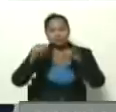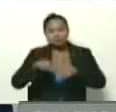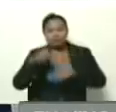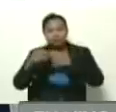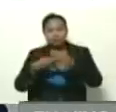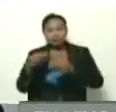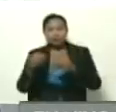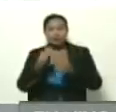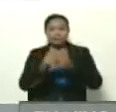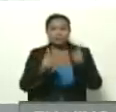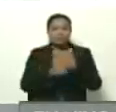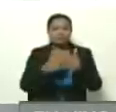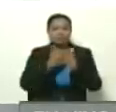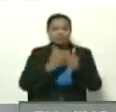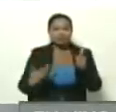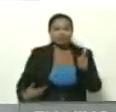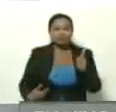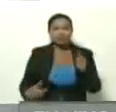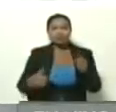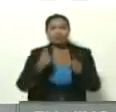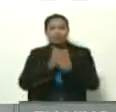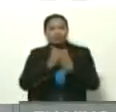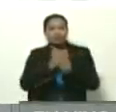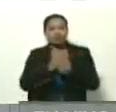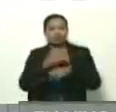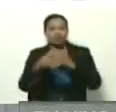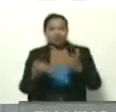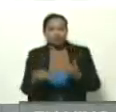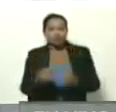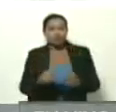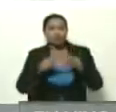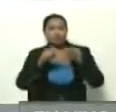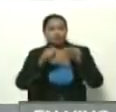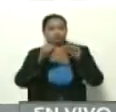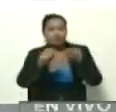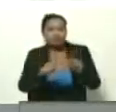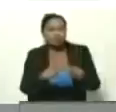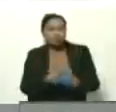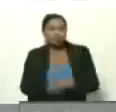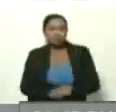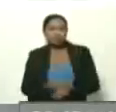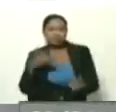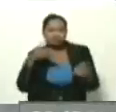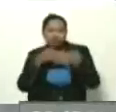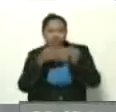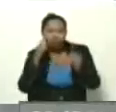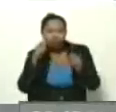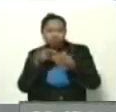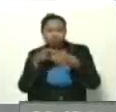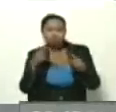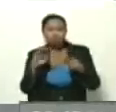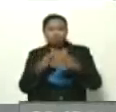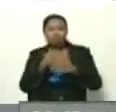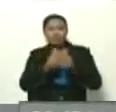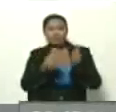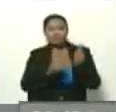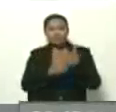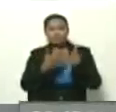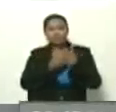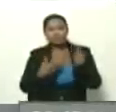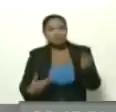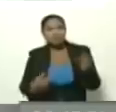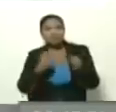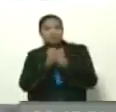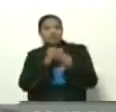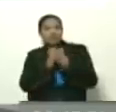crear una vicepresidencia de gestión y seguimiento. El elemento fundamental de esa vicepresidencia de gestión y